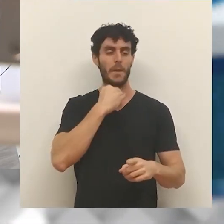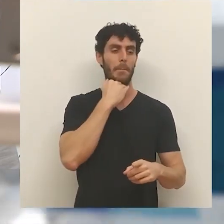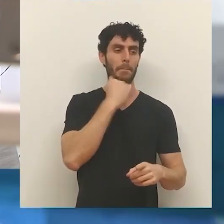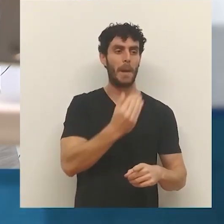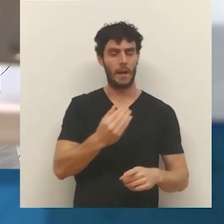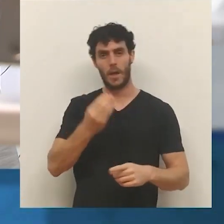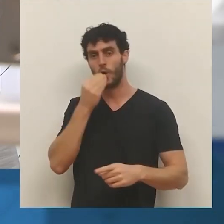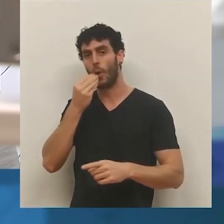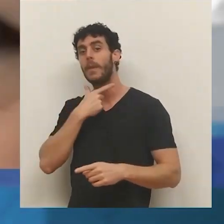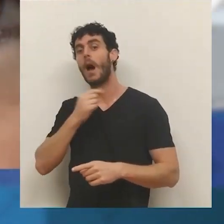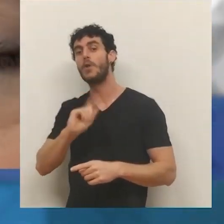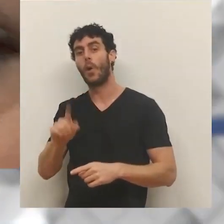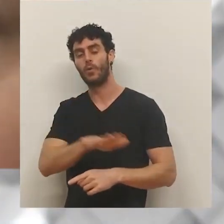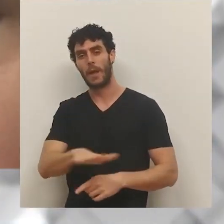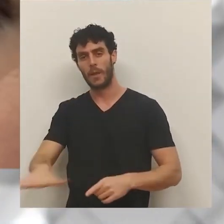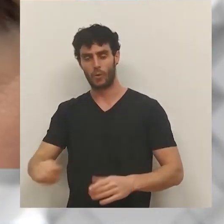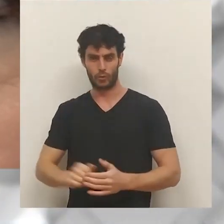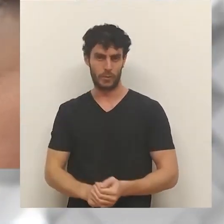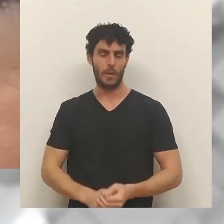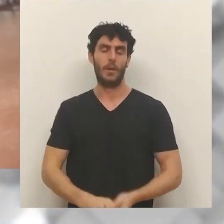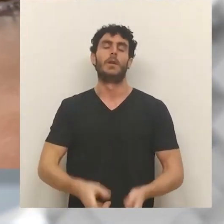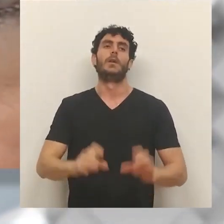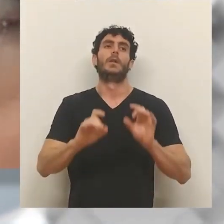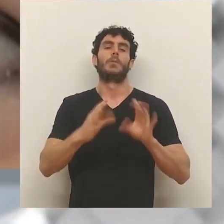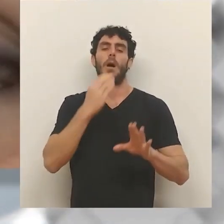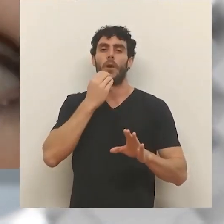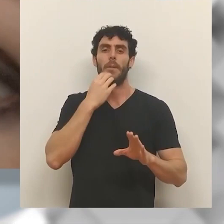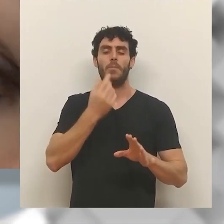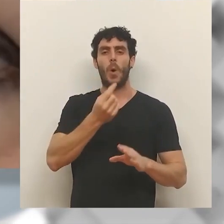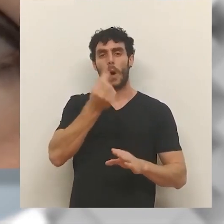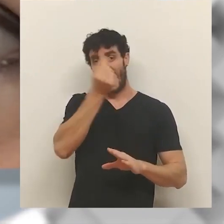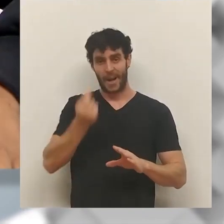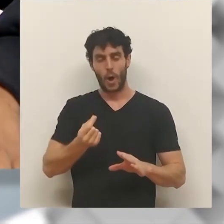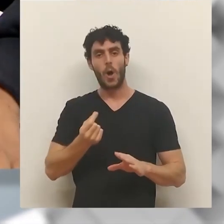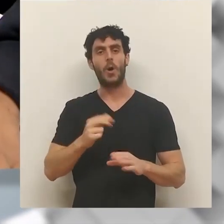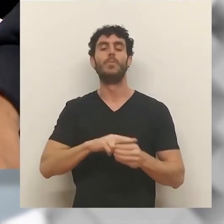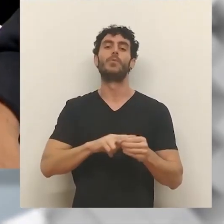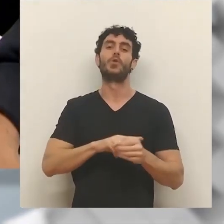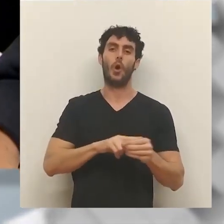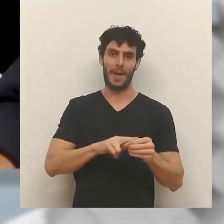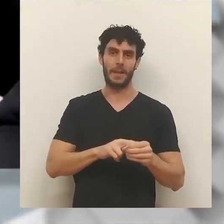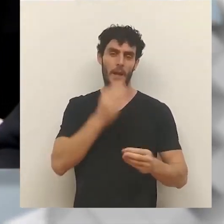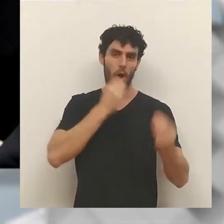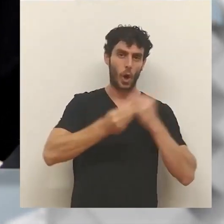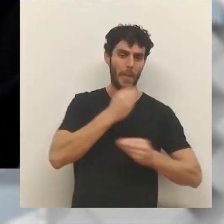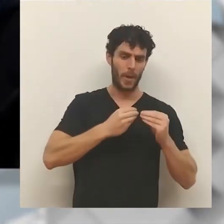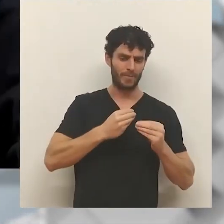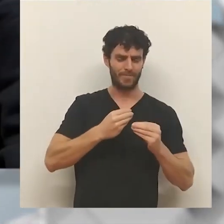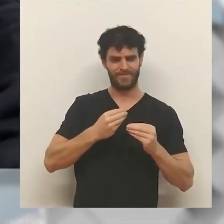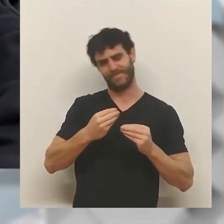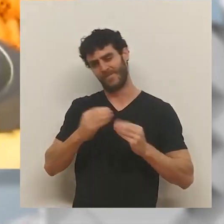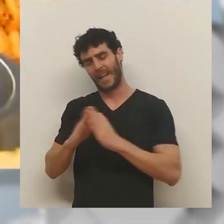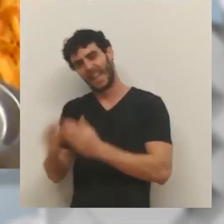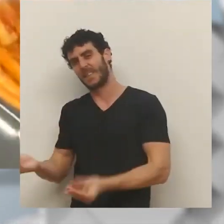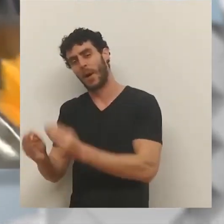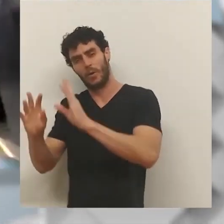que hay que diferenciar entre comida en mal estado y que no les gusta a los niños. Hay que entender que igual el arroz con tomate del comedor no está tan rico